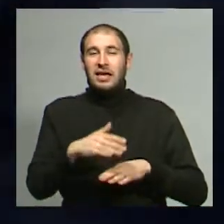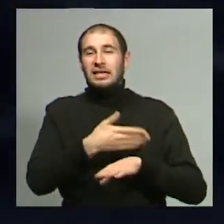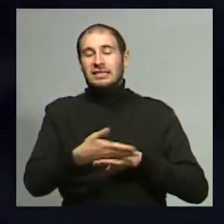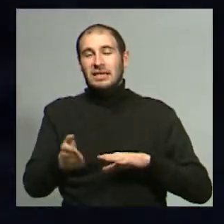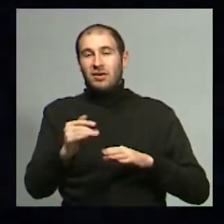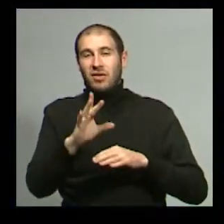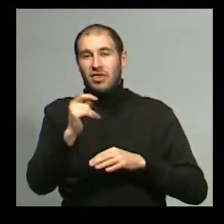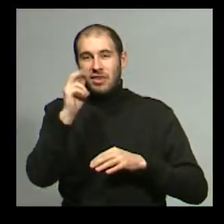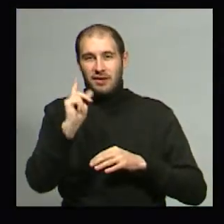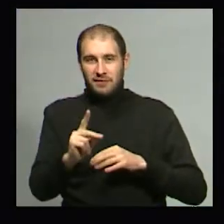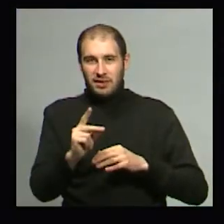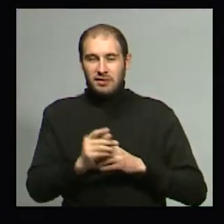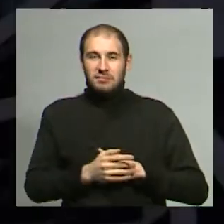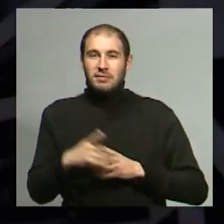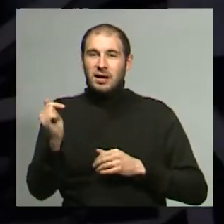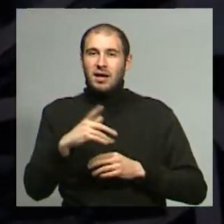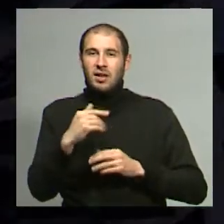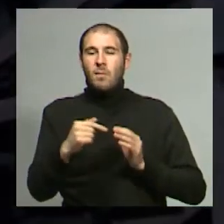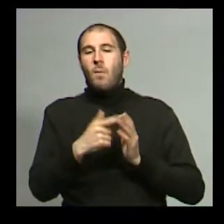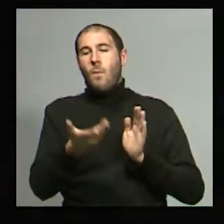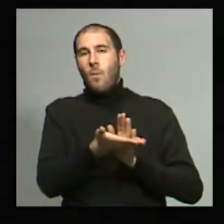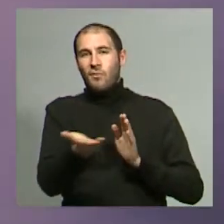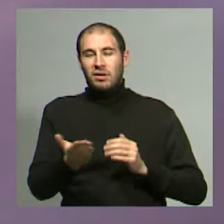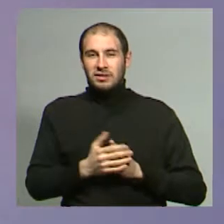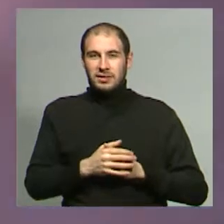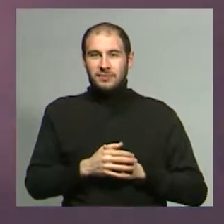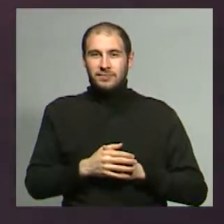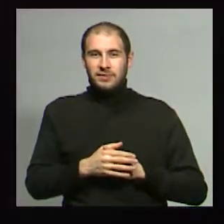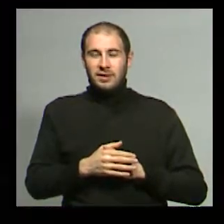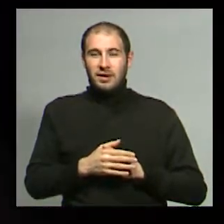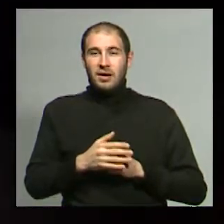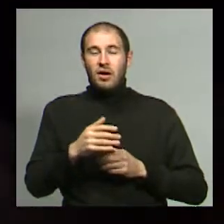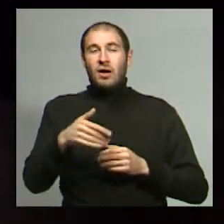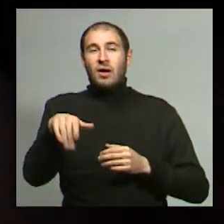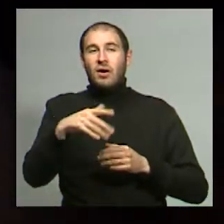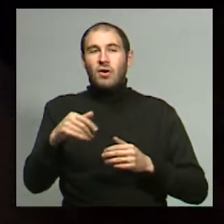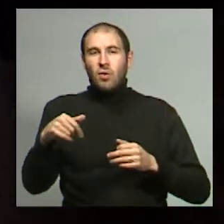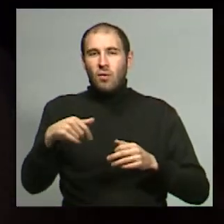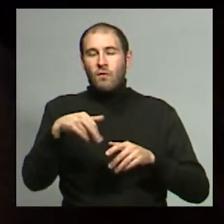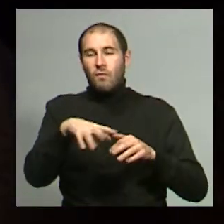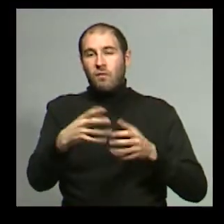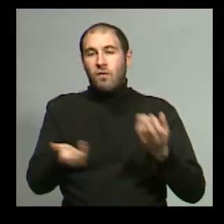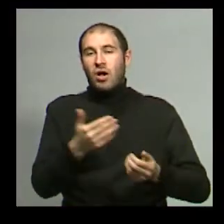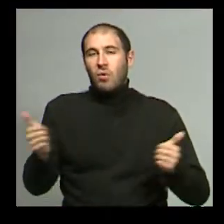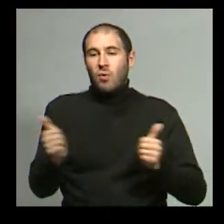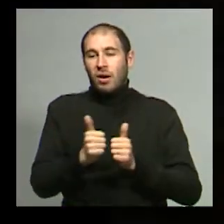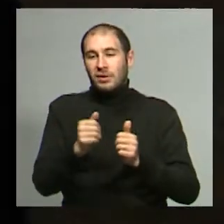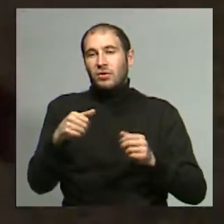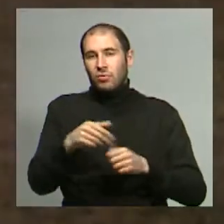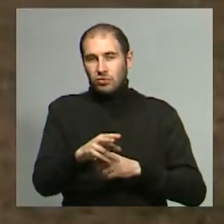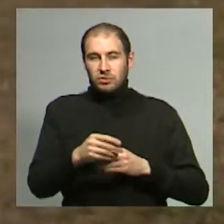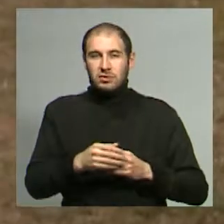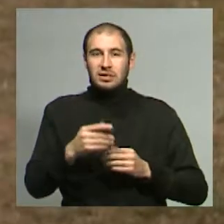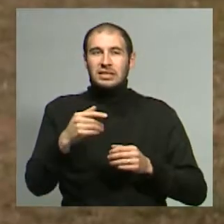de David Lynch. En esta ocasión se va a estar proyectando Fire Walk With Me, Fuego Camina Conmigo, que es